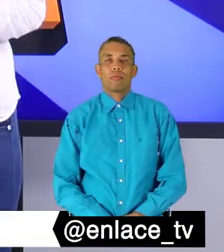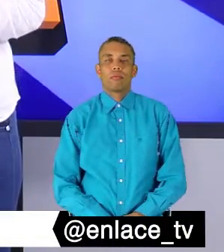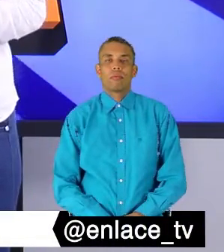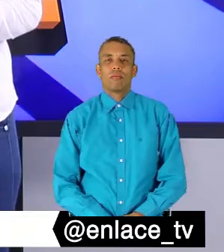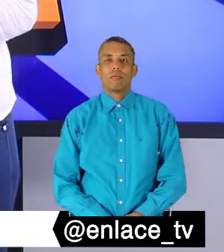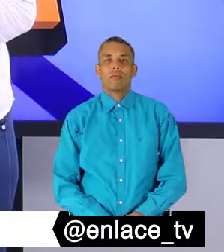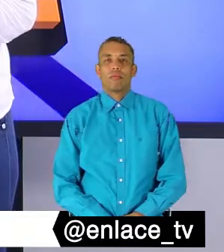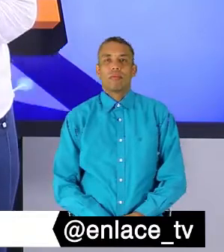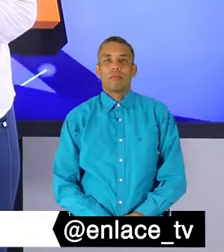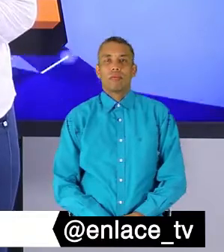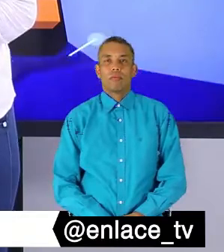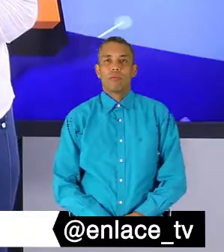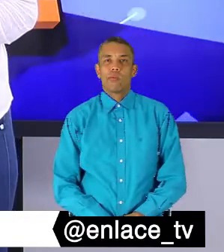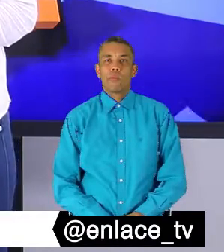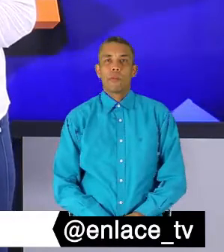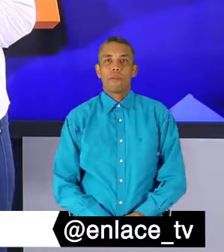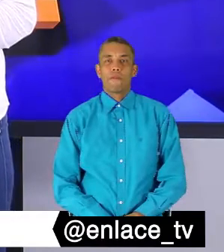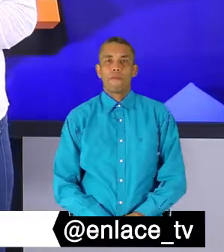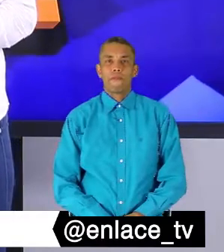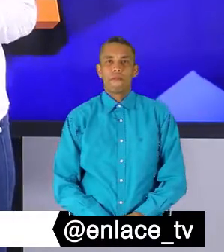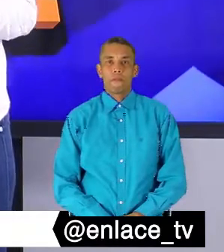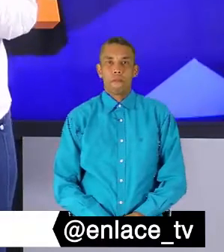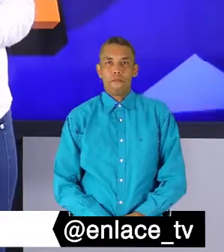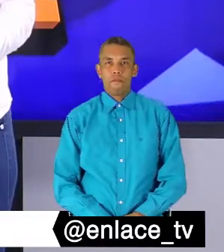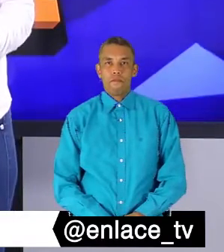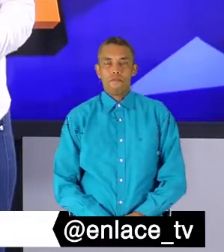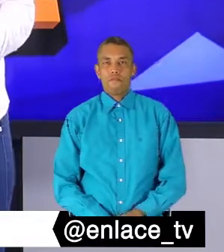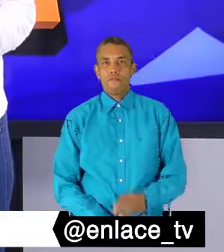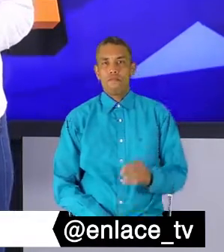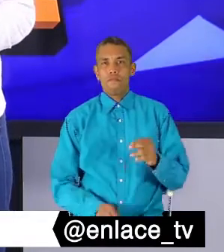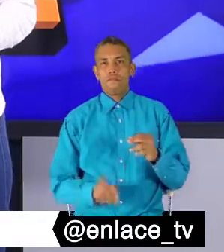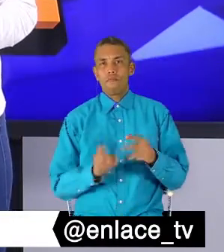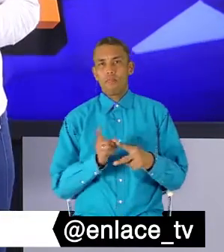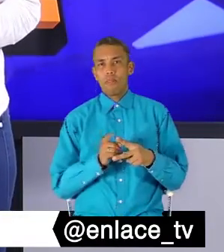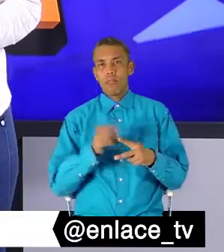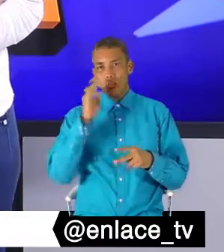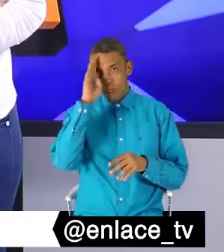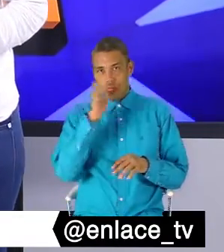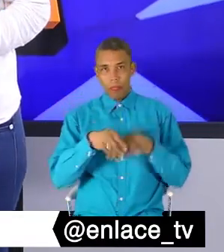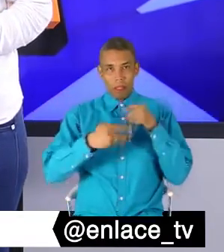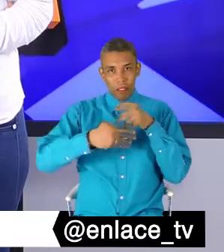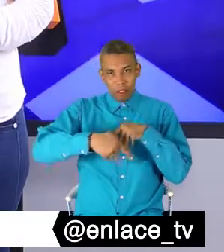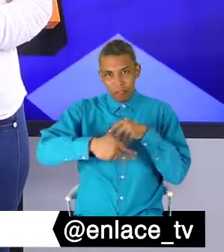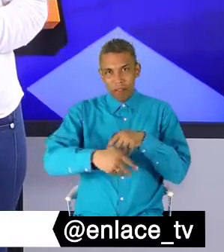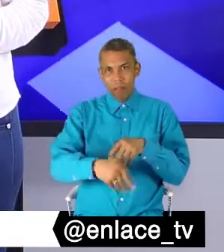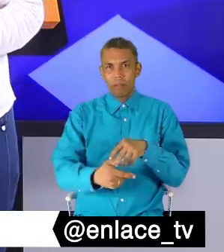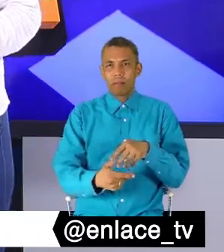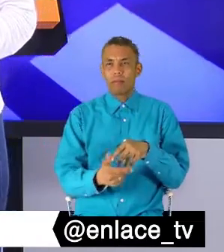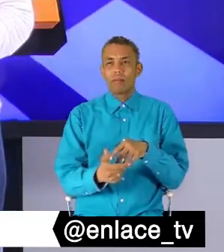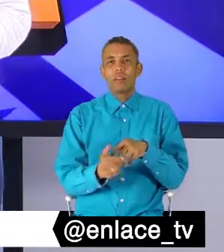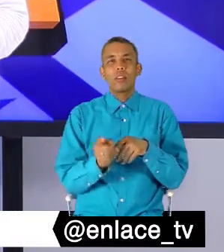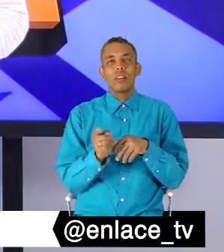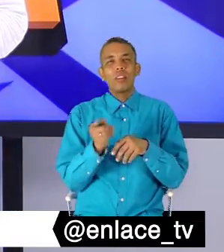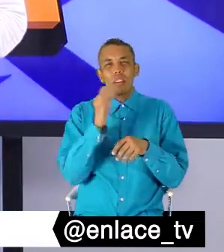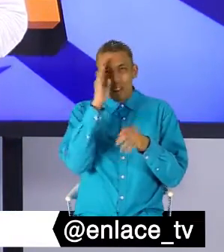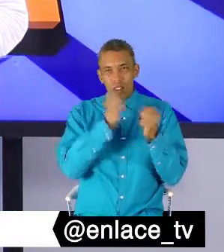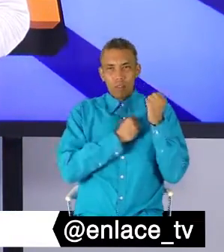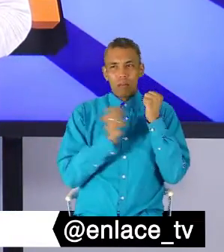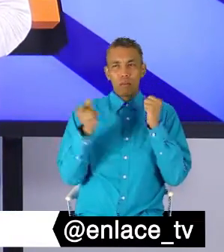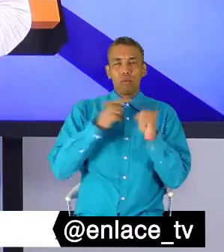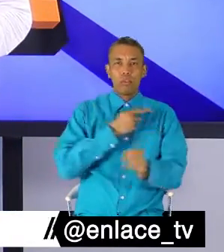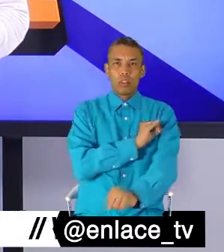Fiscalía desarticularon banda denominada Walter y que se dedicaba, según las autoridades, a cometer extorsiones en el vecino municipio de